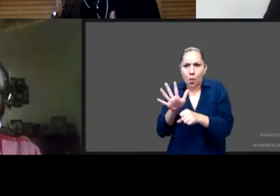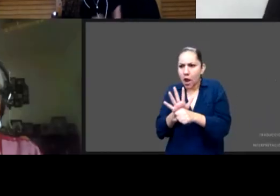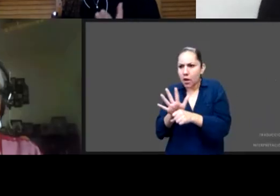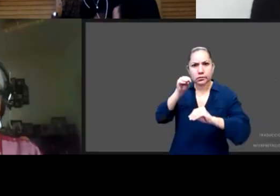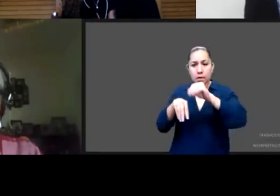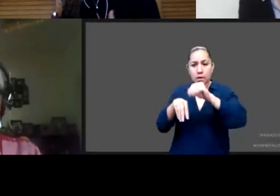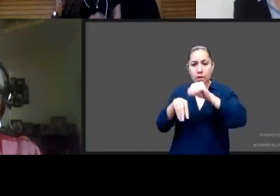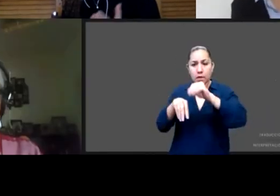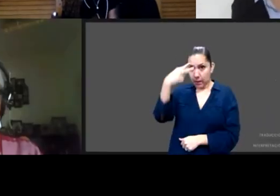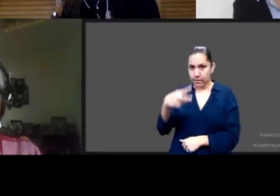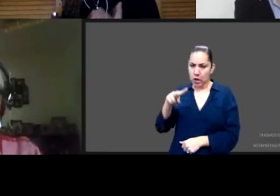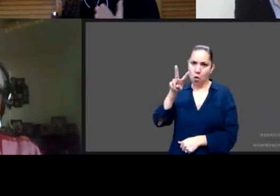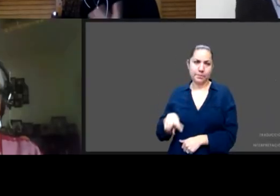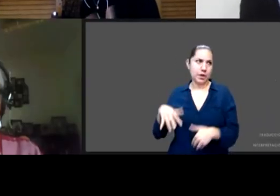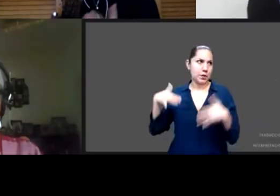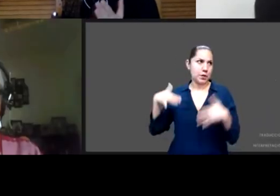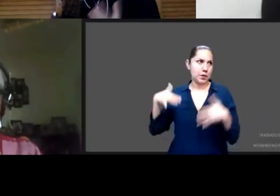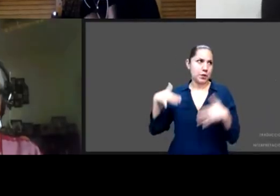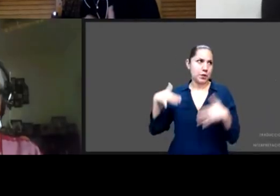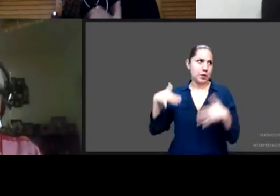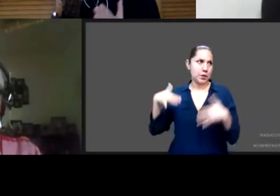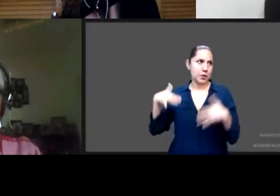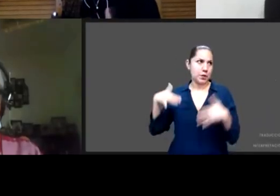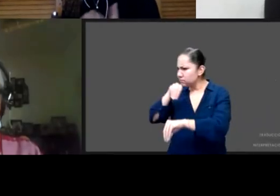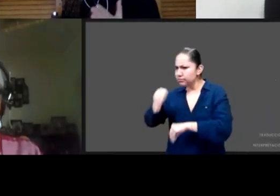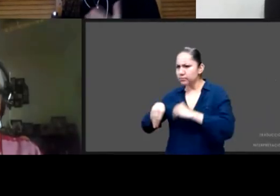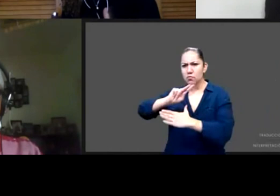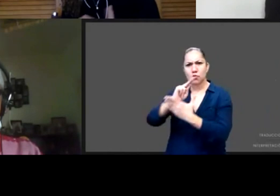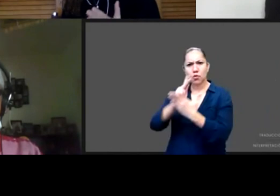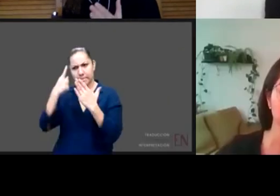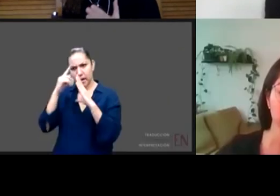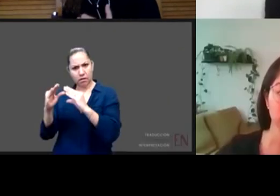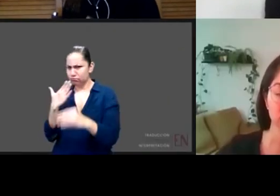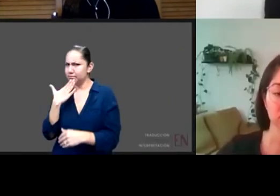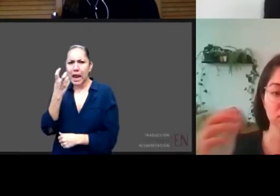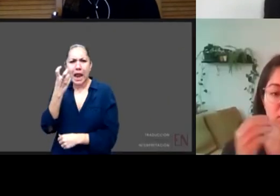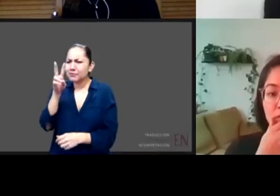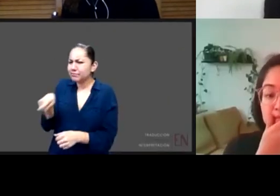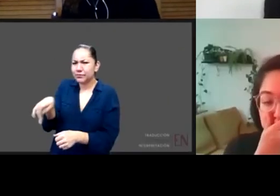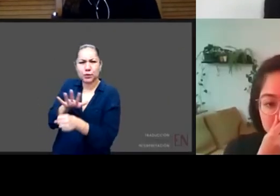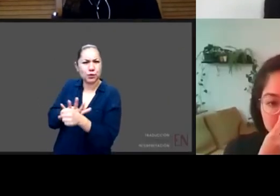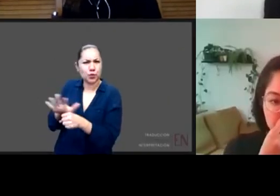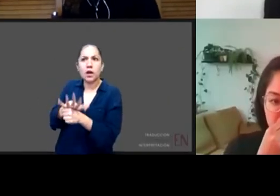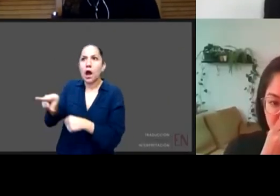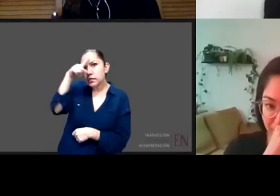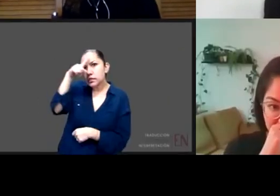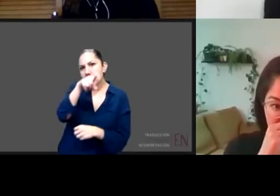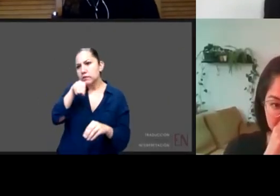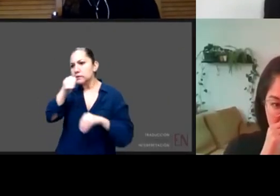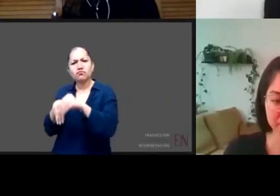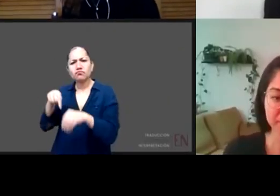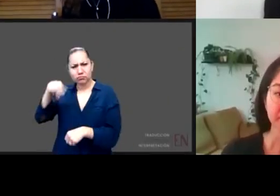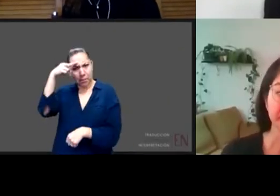no es el currículo. El reto es cómo éste aterriza en las y los adolescentes para que tomen decisiones en un marco de derechos y en un